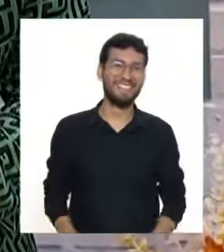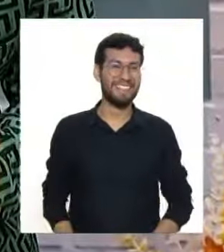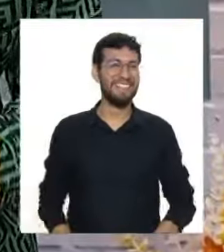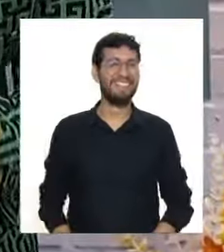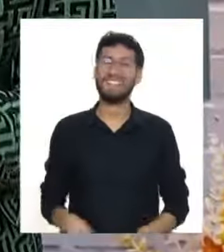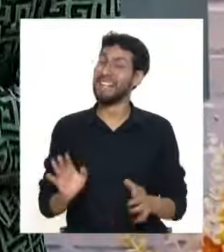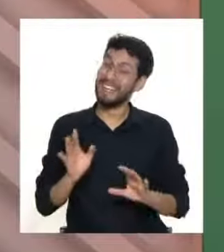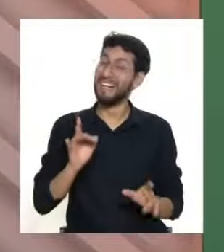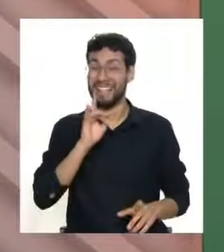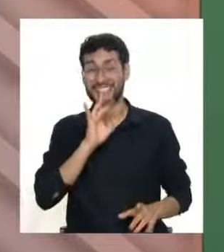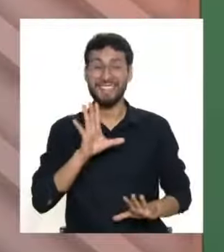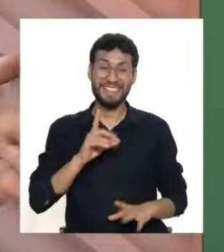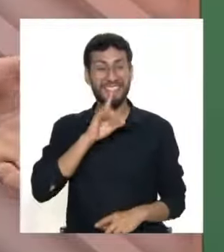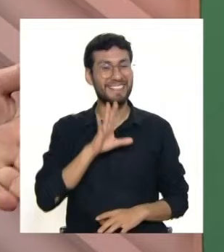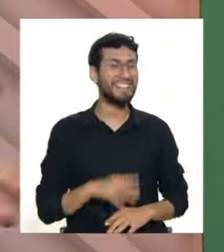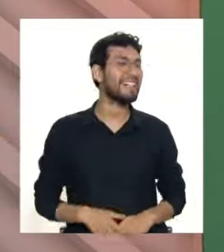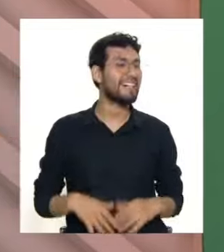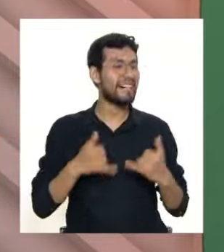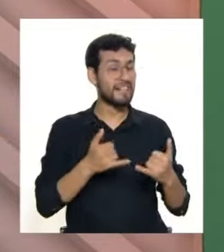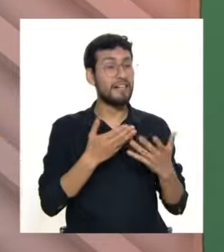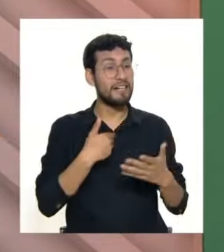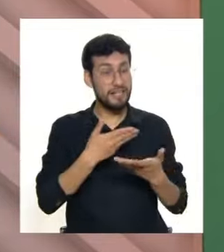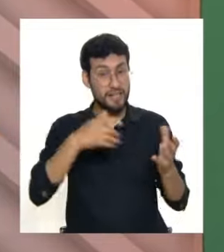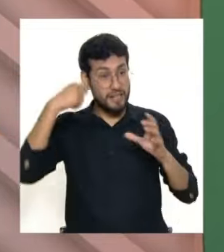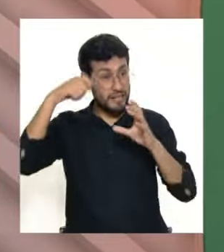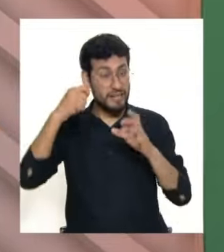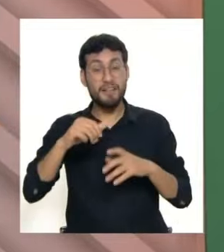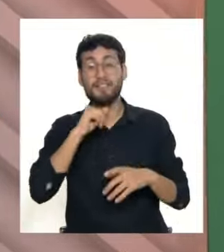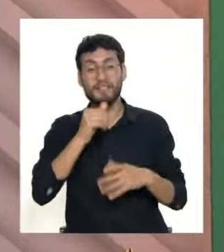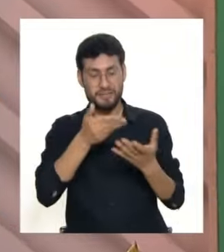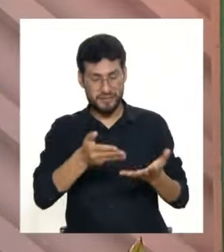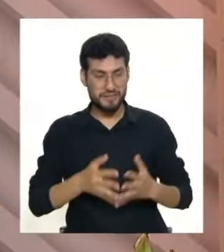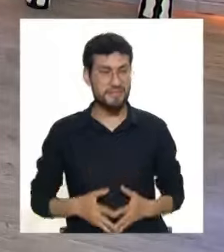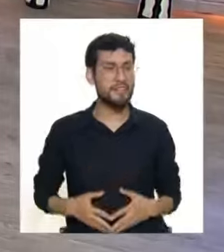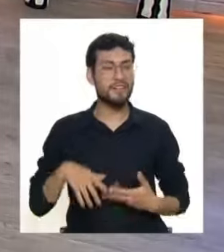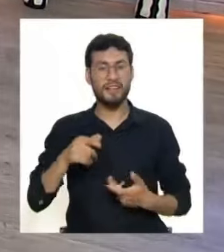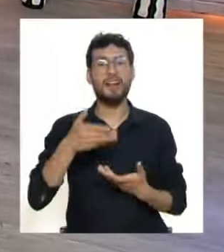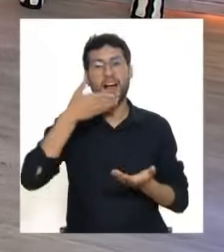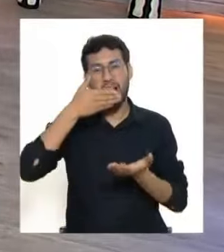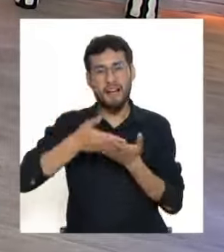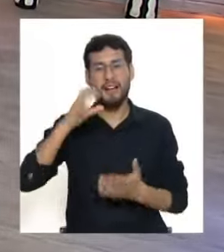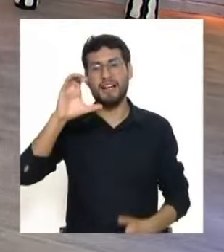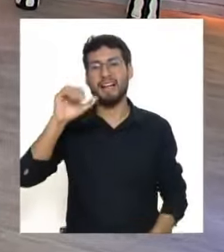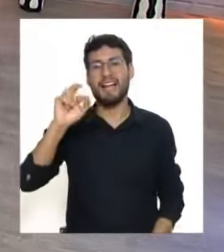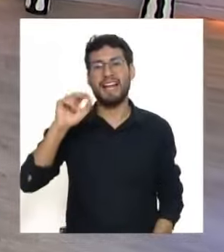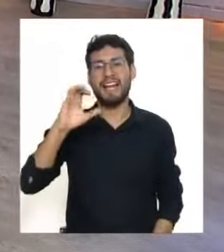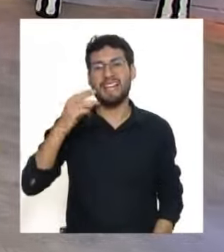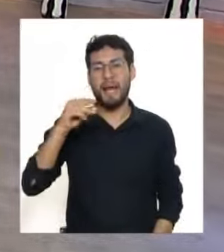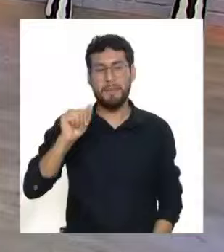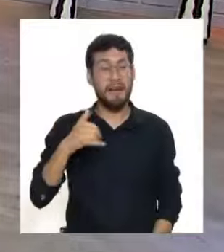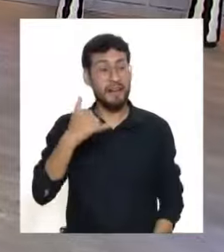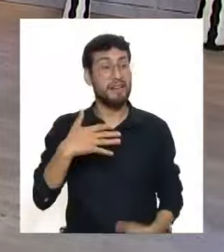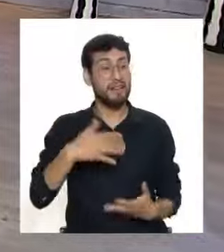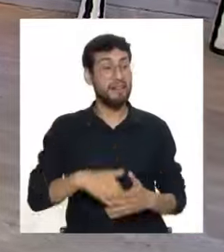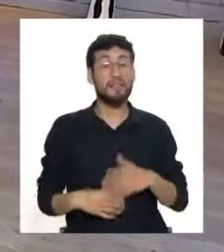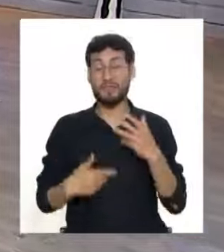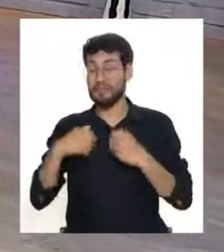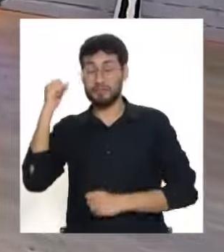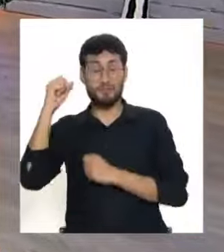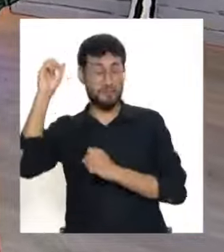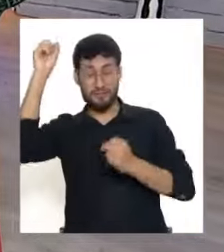No le diga. Ahí traemos, mira, a ver. Para los camarógrafos que le falta, mi añañito, su caldo de carachama. Esto después que te vas a rumbear a